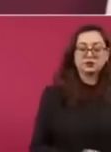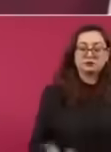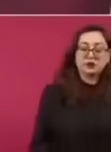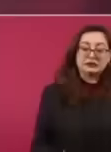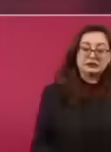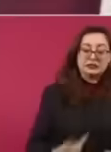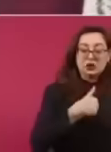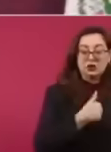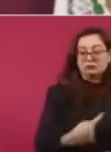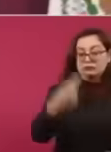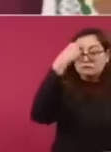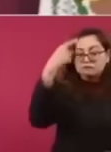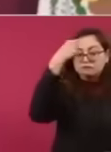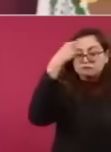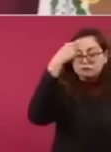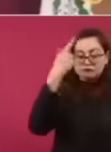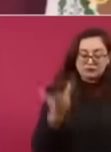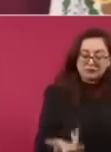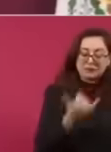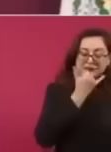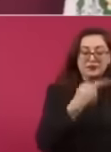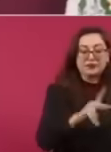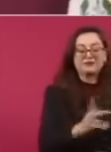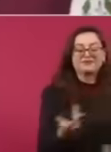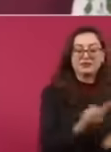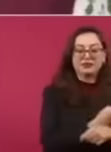obsesivo de mi parte, con el pensamiento